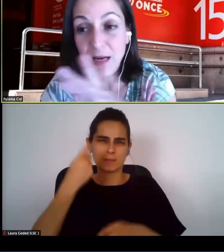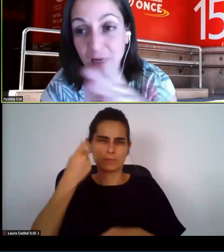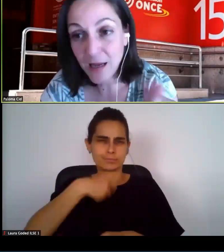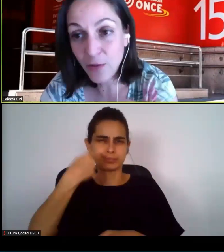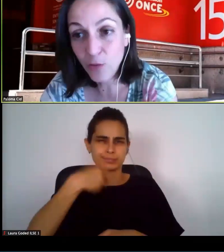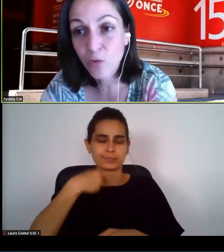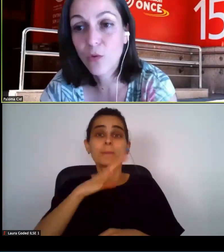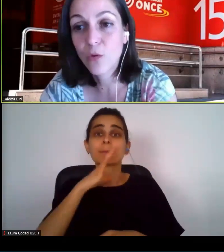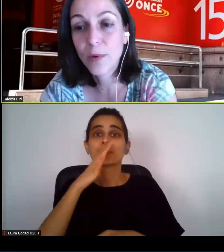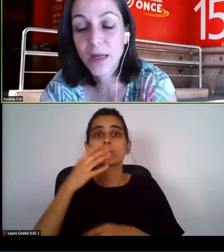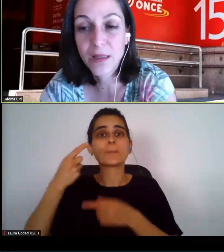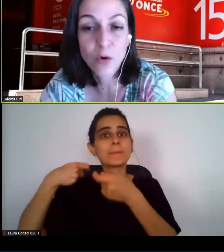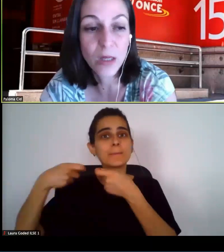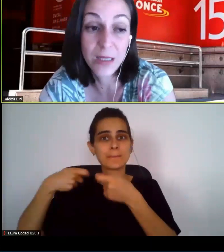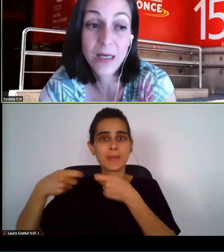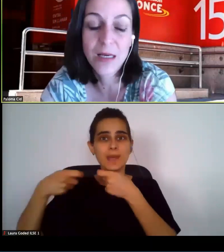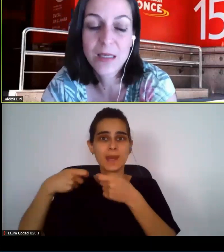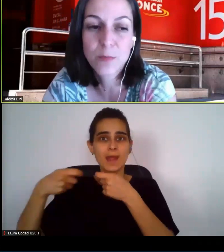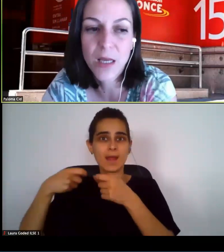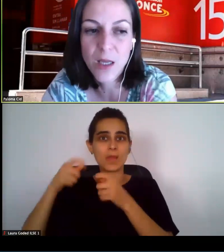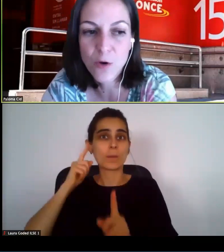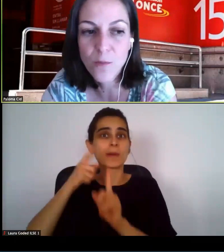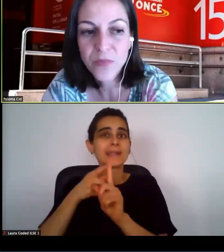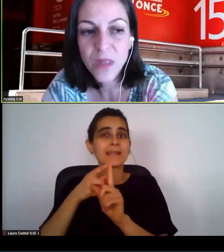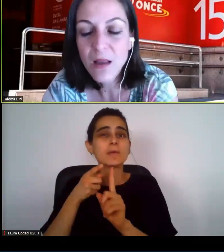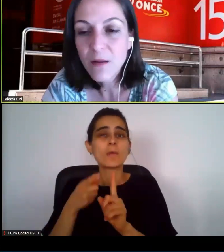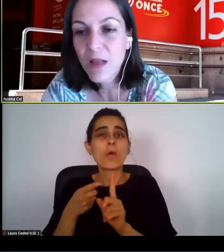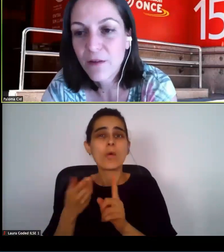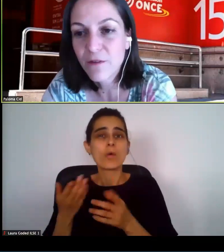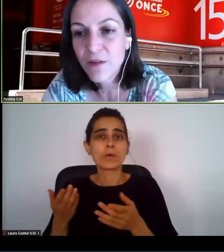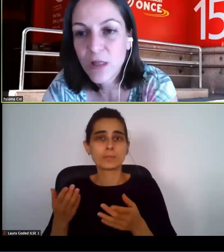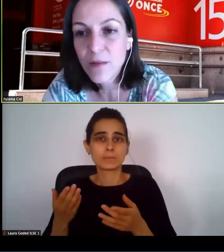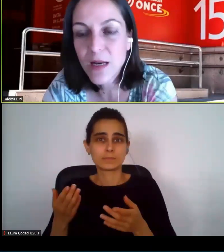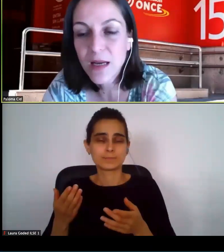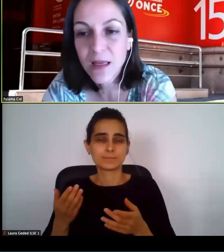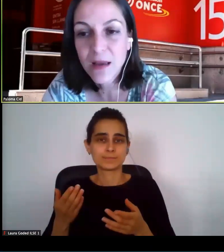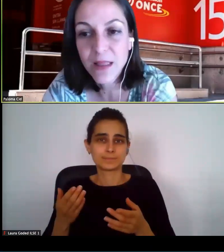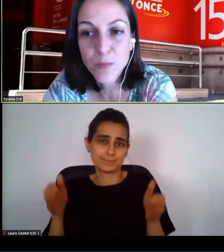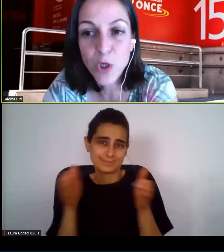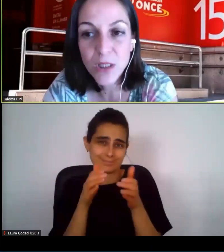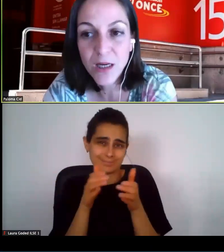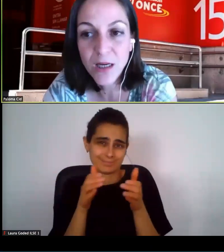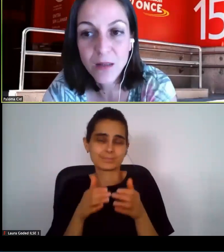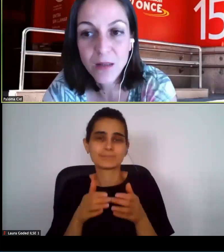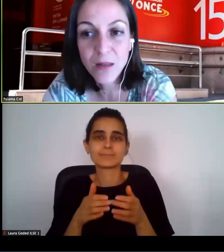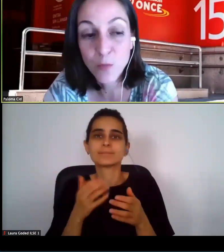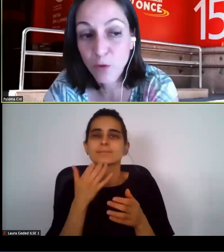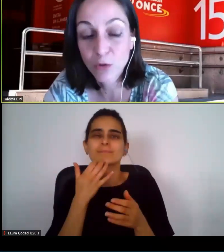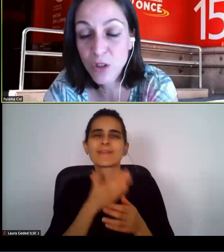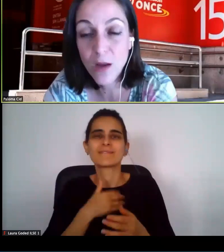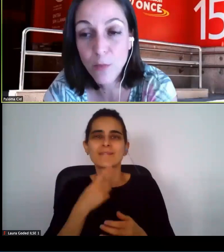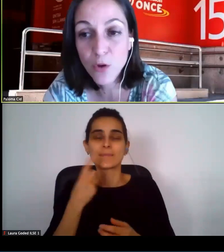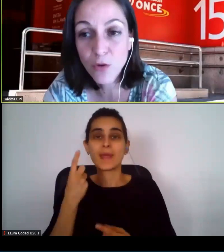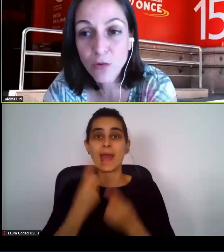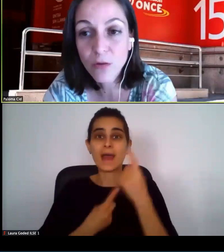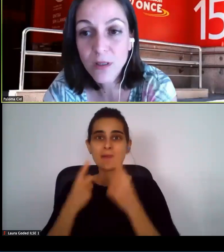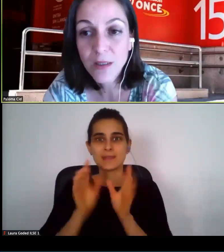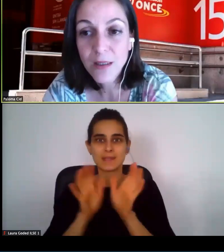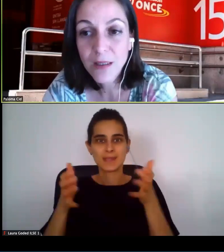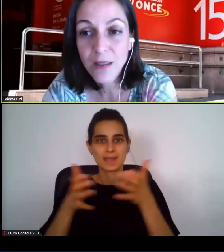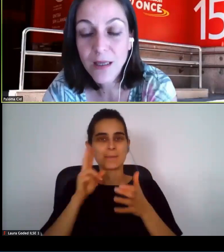el mercado objetivo que tienen es pequeño. Me refiero también a que a veces por internet vemos productos de